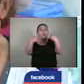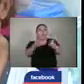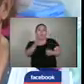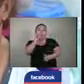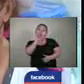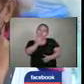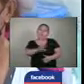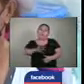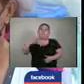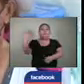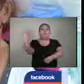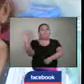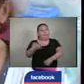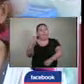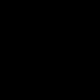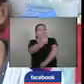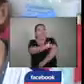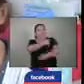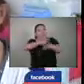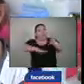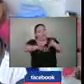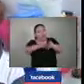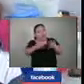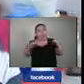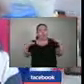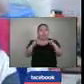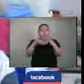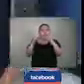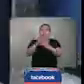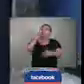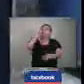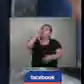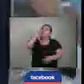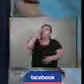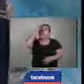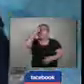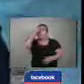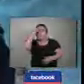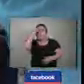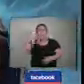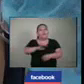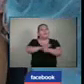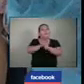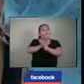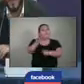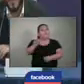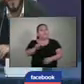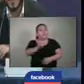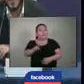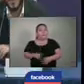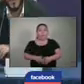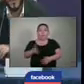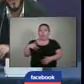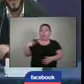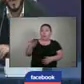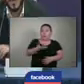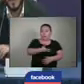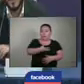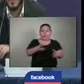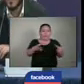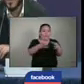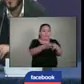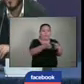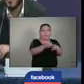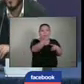completar su esquema de vacunación y a someterse a tamizajes para descartar la aportación del virus. Somos de los pocos países que tienen la oportunidad